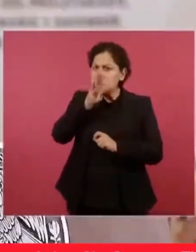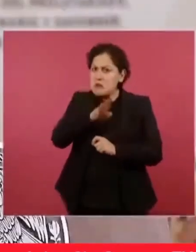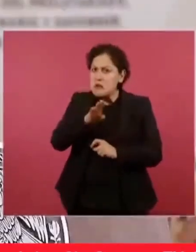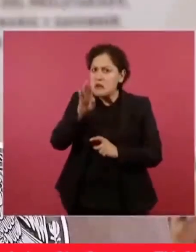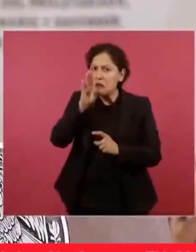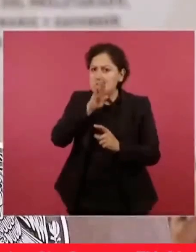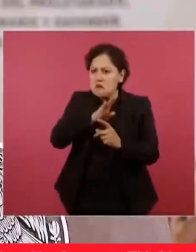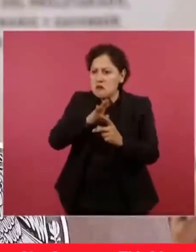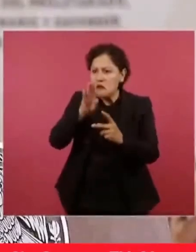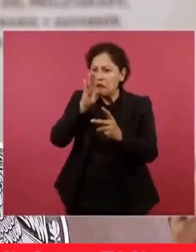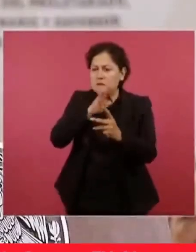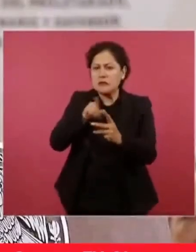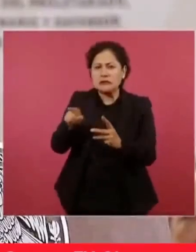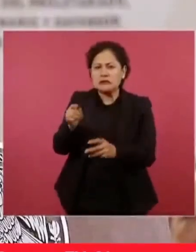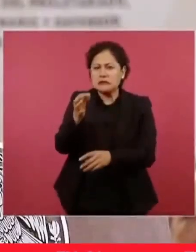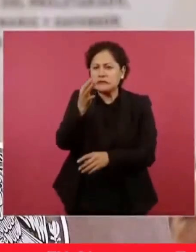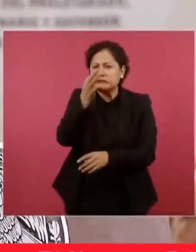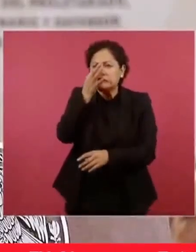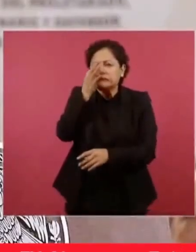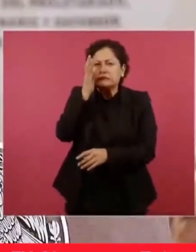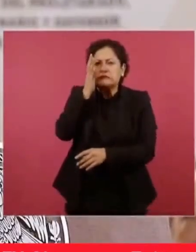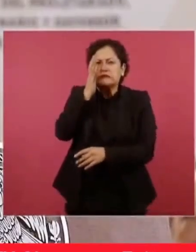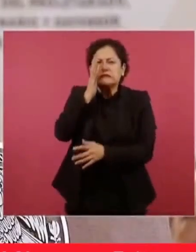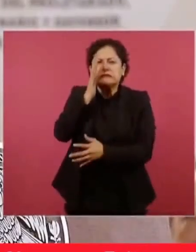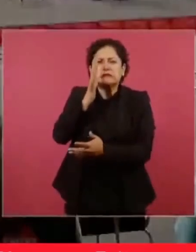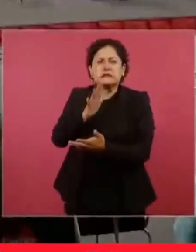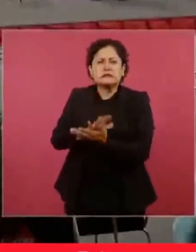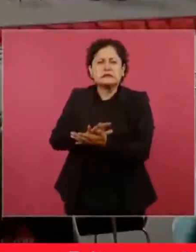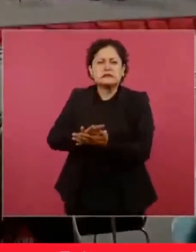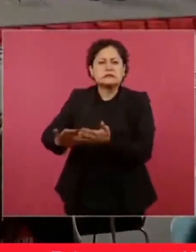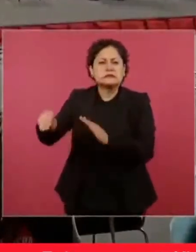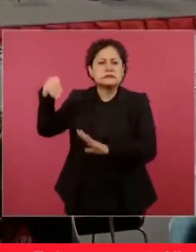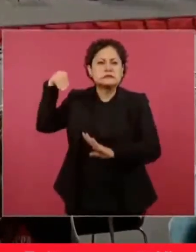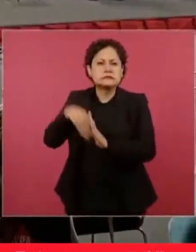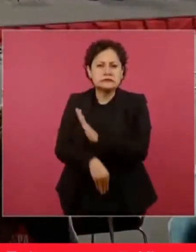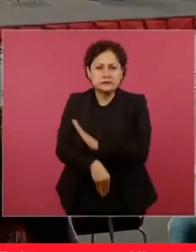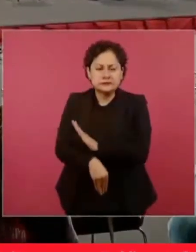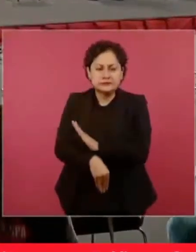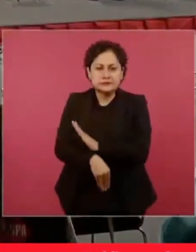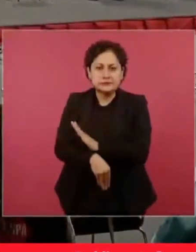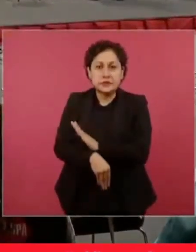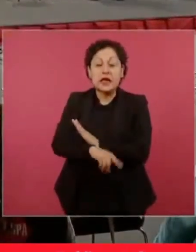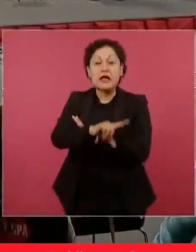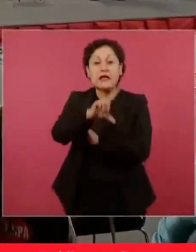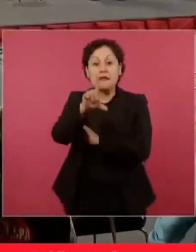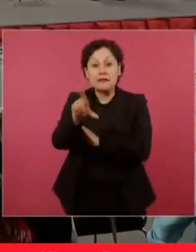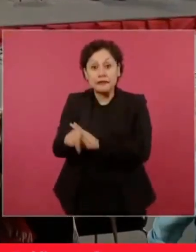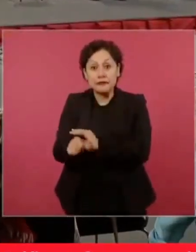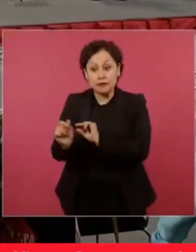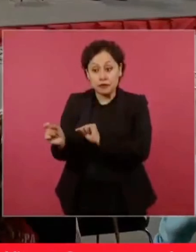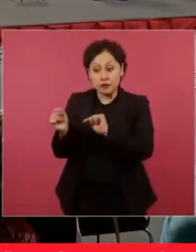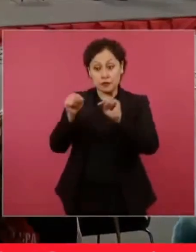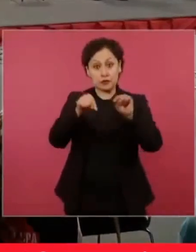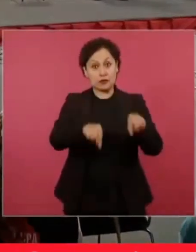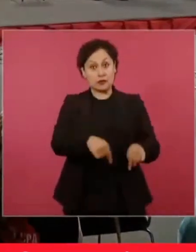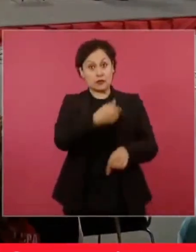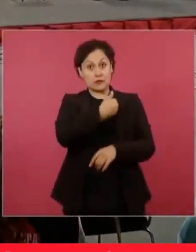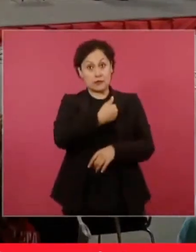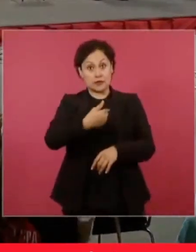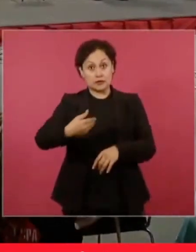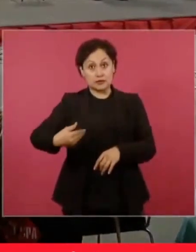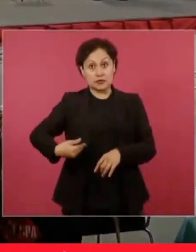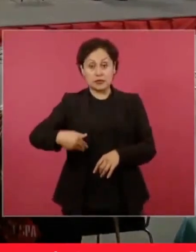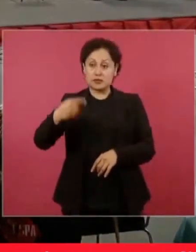la desaparición. El presidente ordenó que se emprendiera el rescate de la